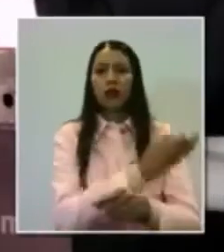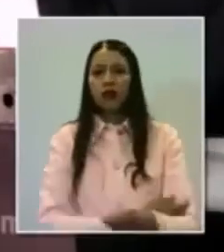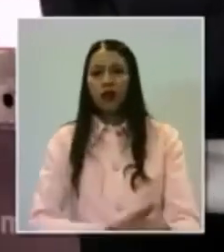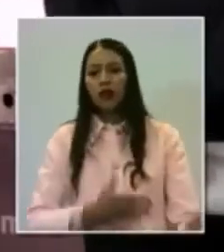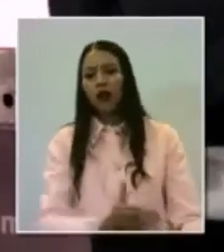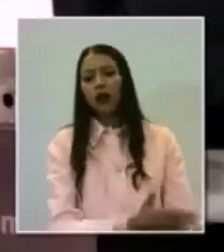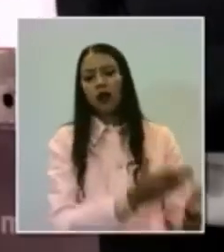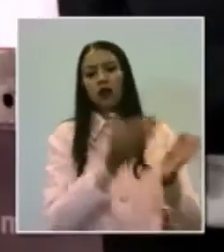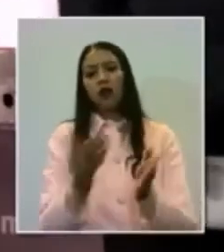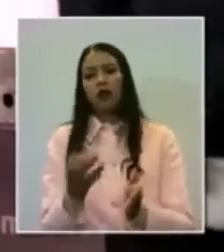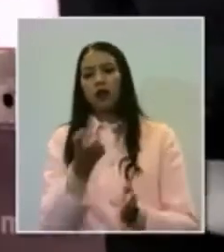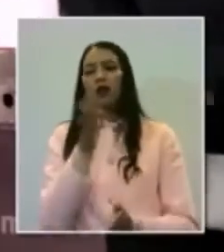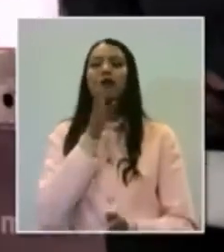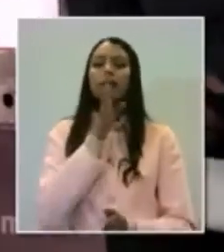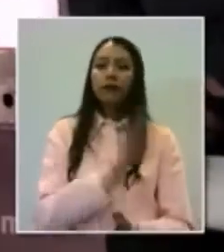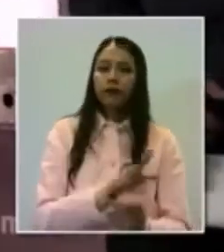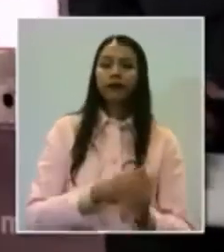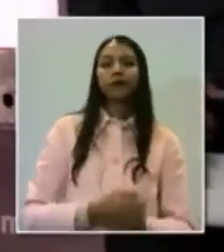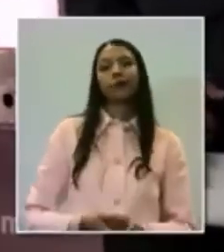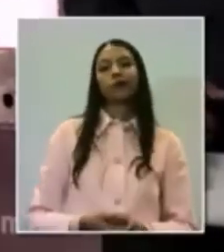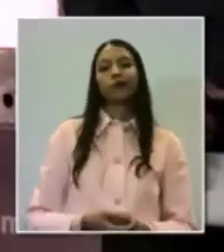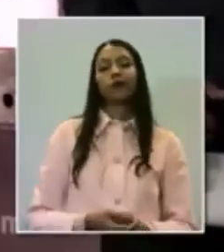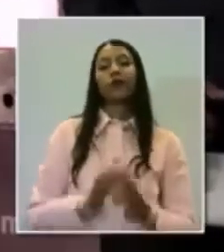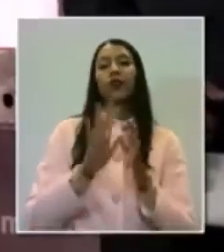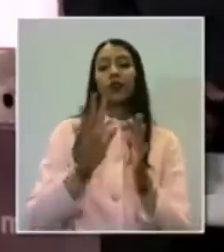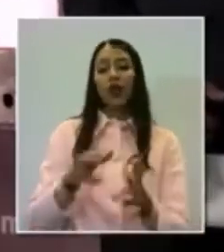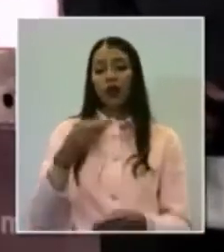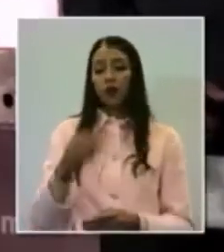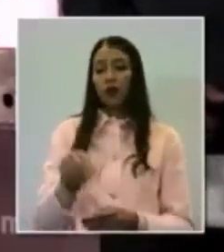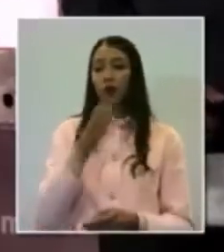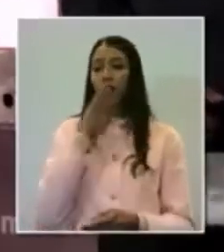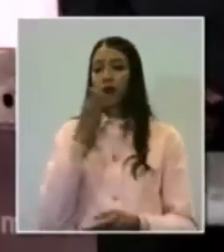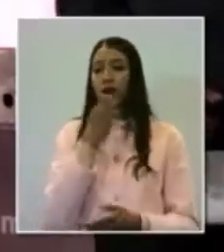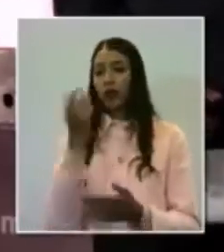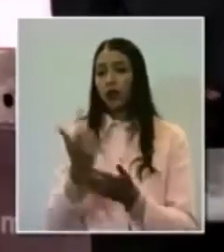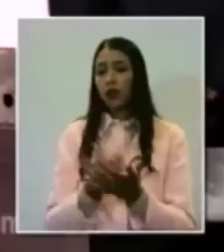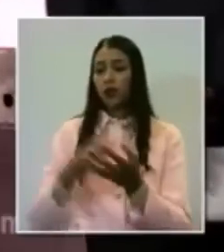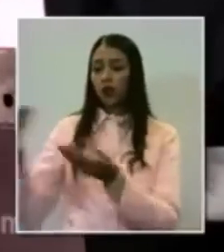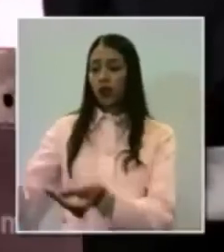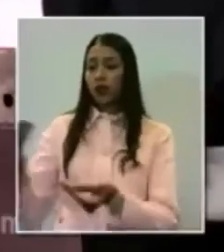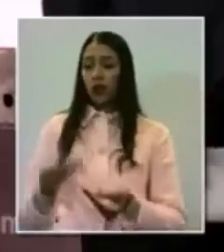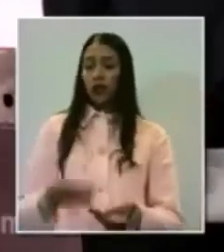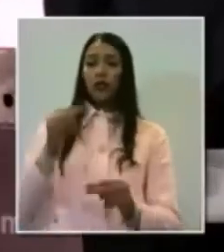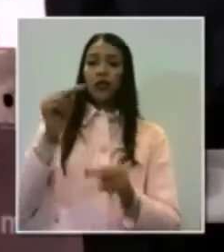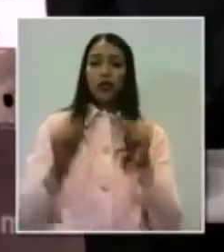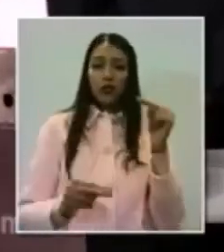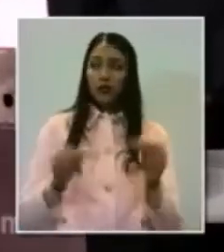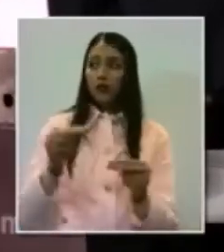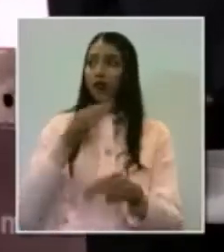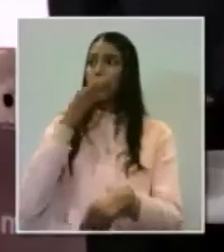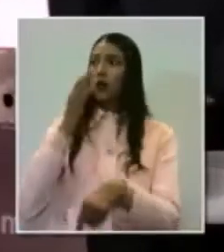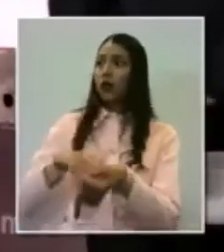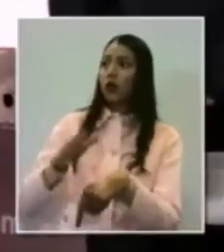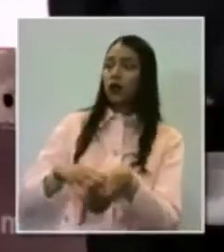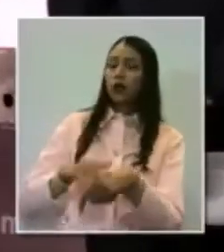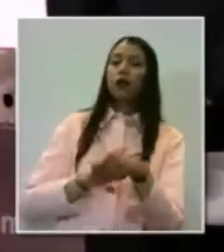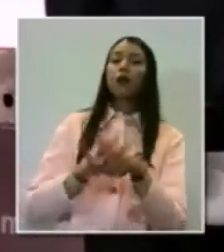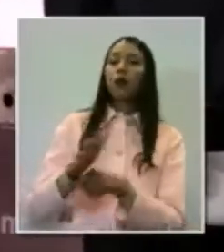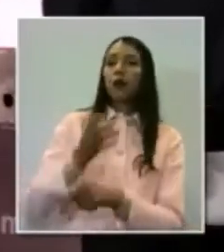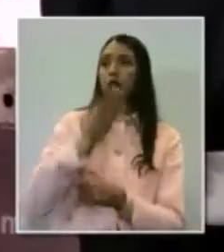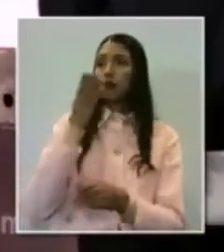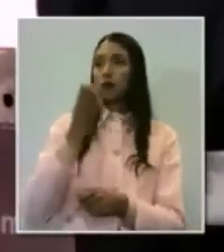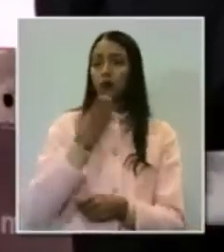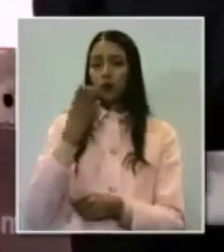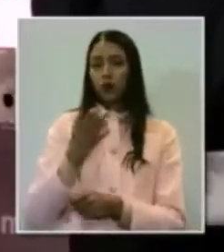las acciones que se realizan ya nos enviaron el nombre de las escuelas. Si cada nivel reportó el nombre de las escuelas,